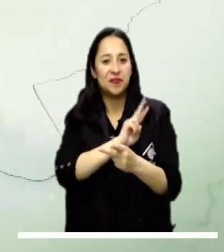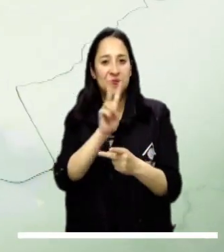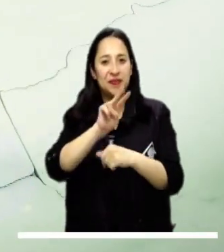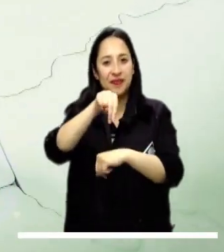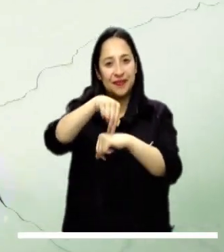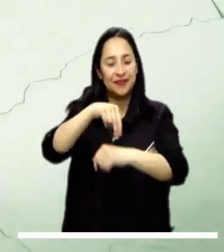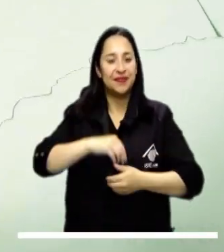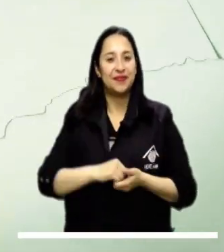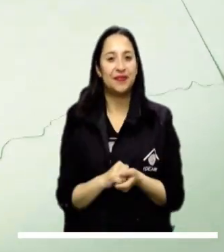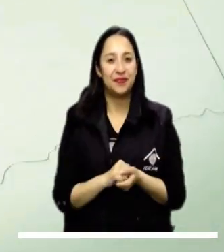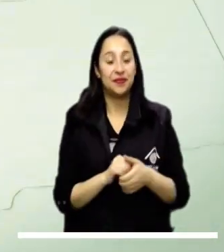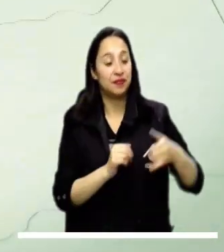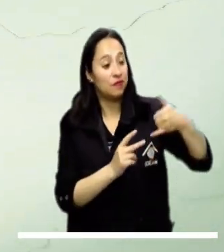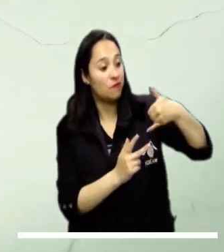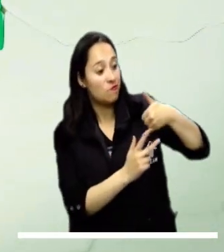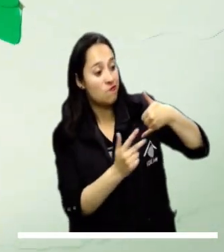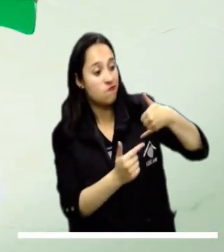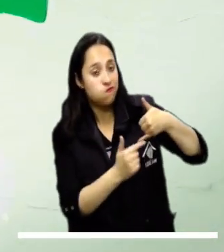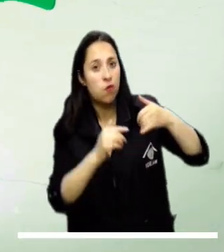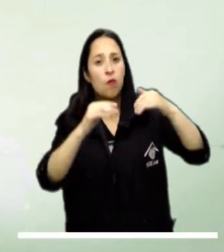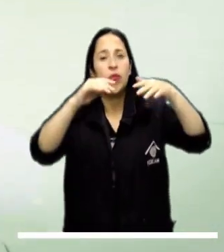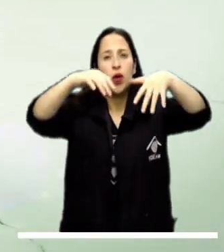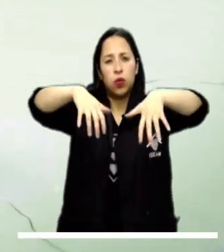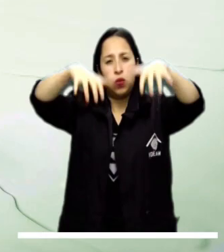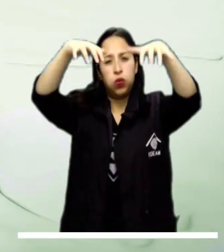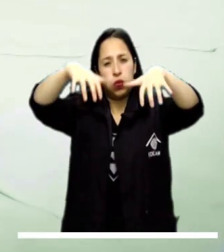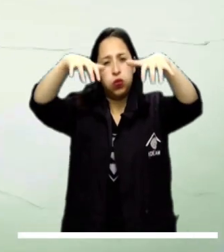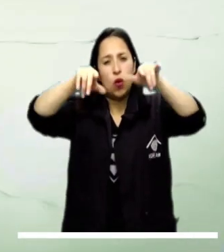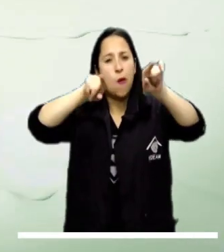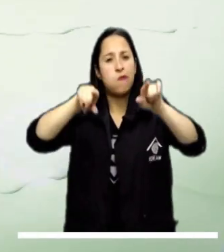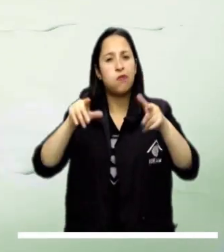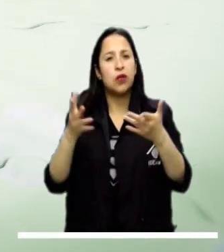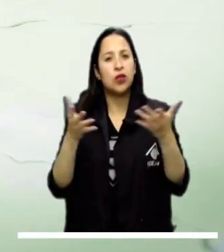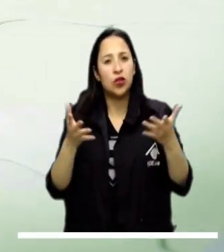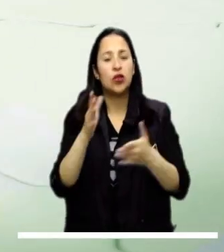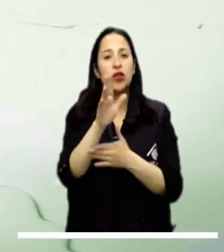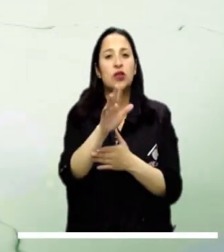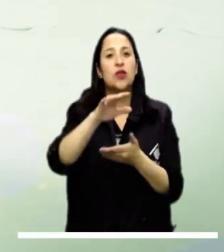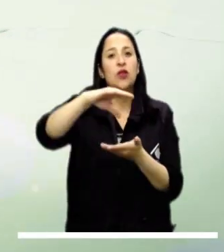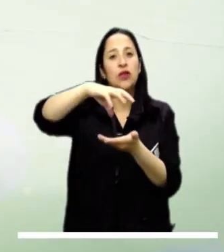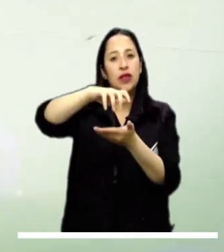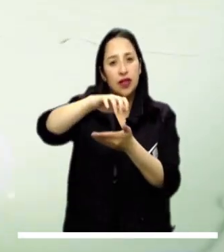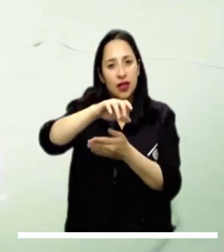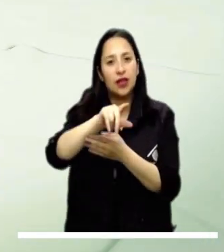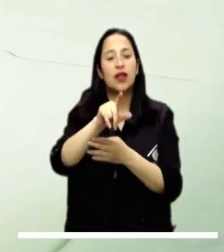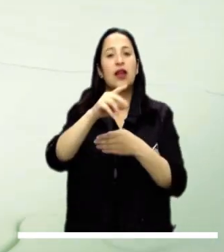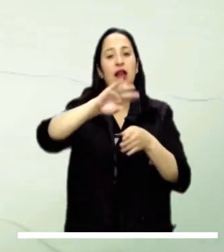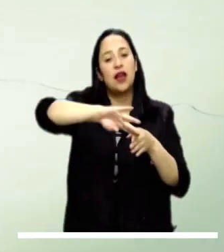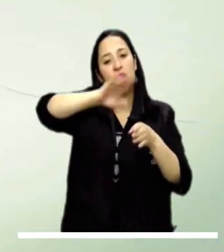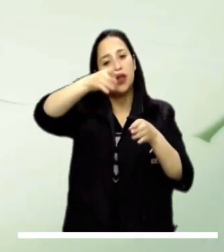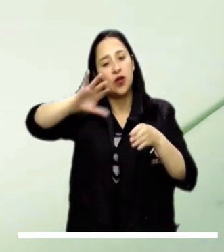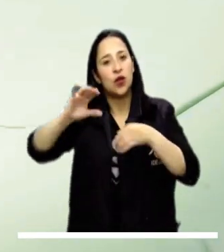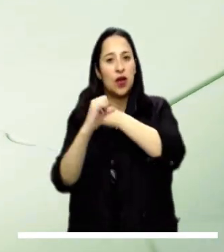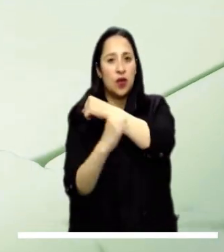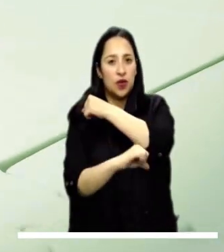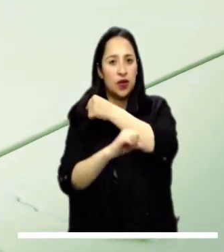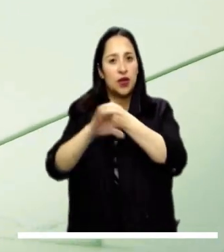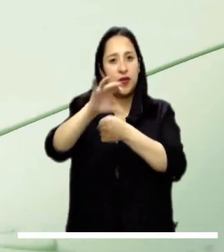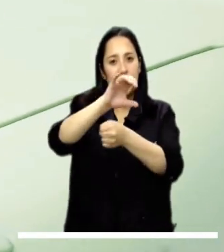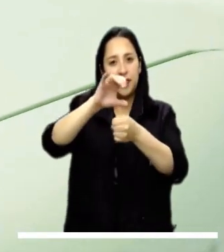Nariño. En la región andina se advierten lluvias ligeras sobre amplios sectores de Santander, Antioquia,